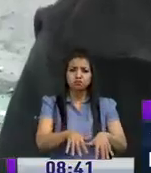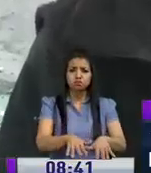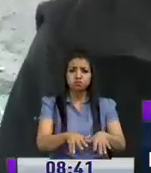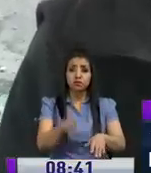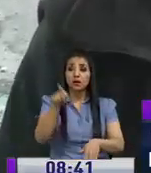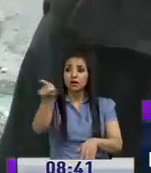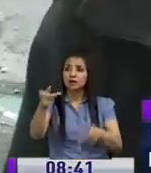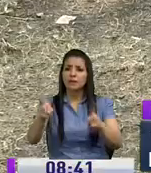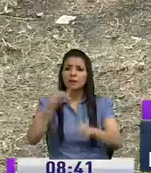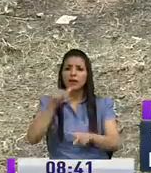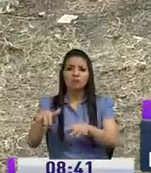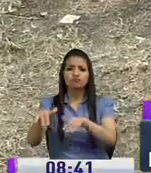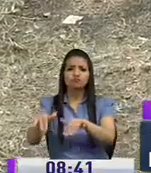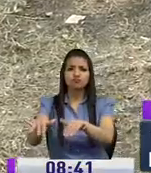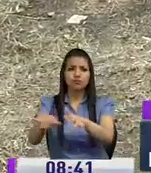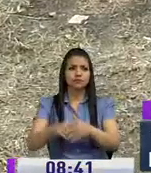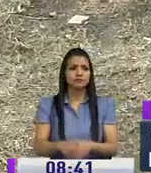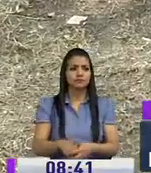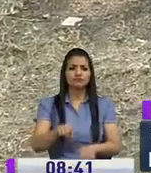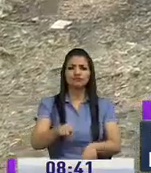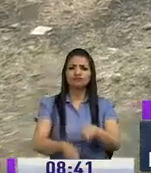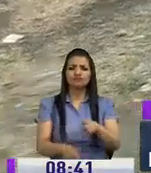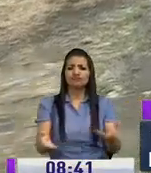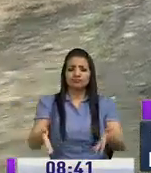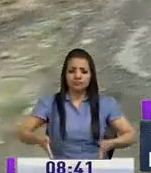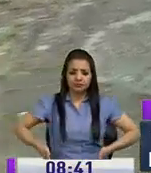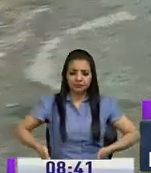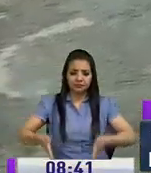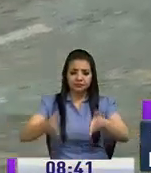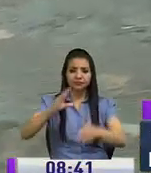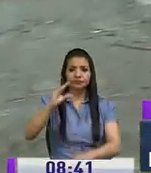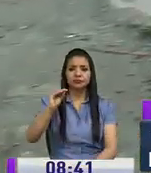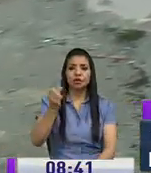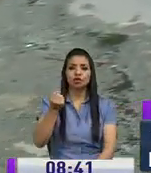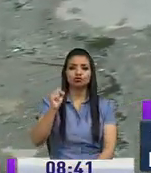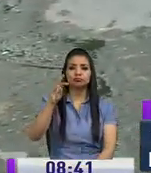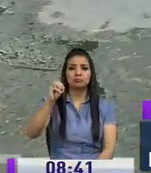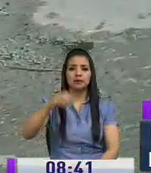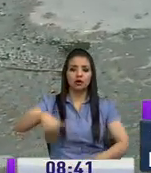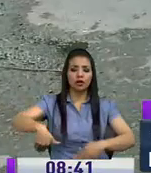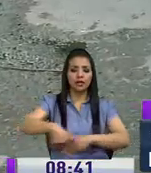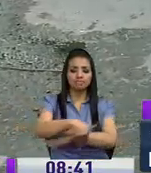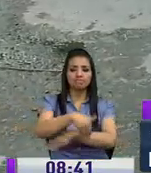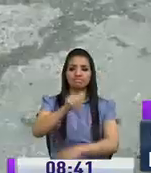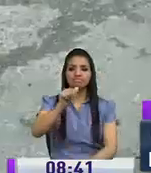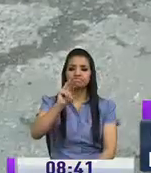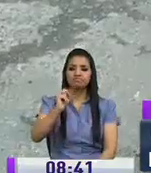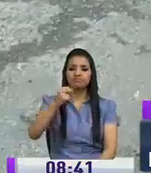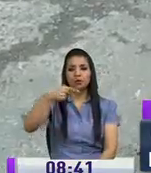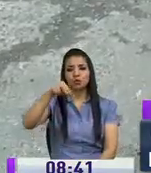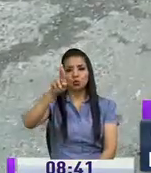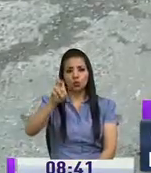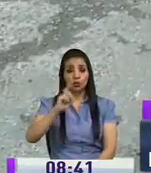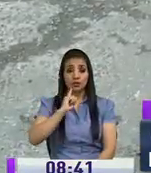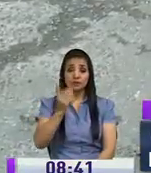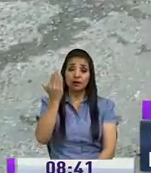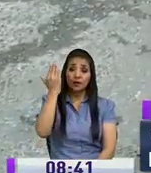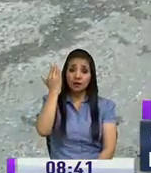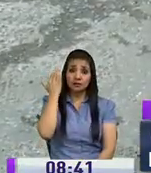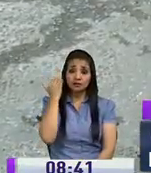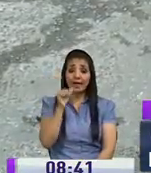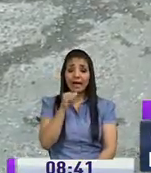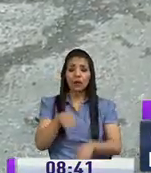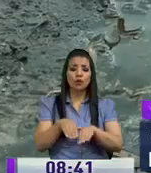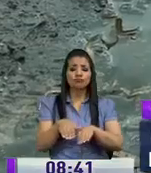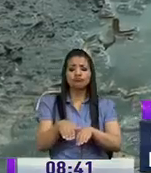allá es húmedo. El daño es en la avenida Cosme Osorio y Alonso de Angulo. Los moradores señalan que al principio era poca el agua que